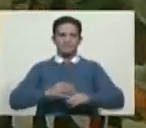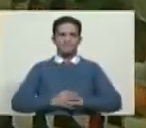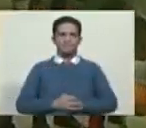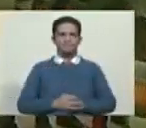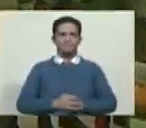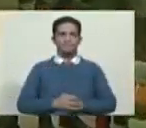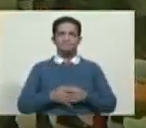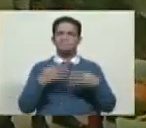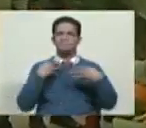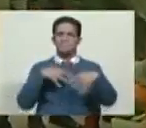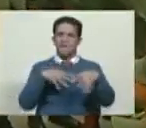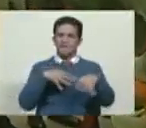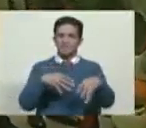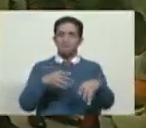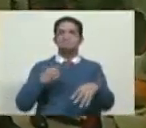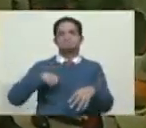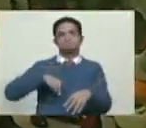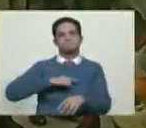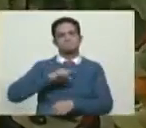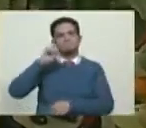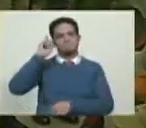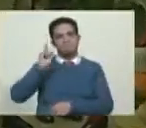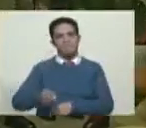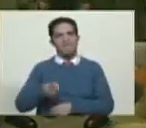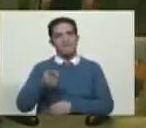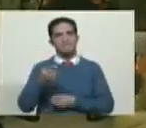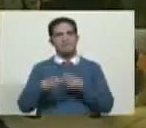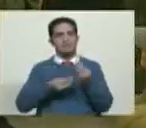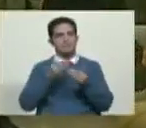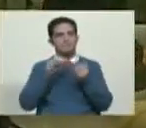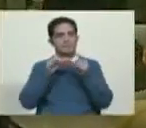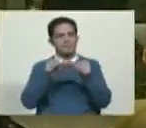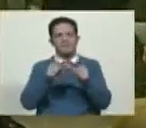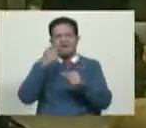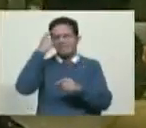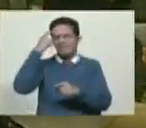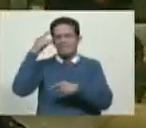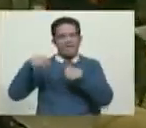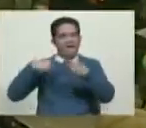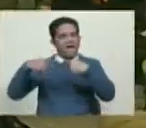Es la marcha, pues, que tenemos nosotros que mantener todos los días.